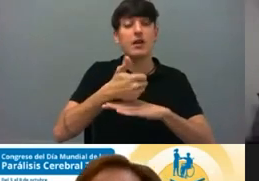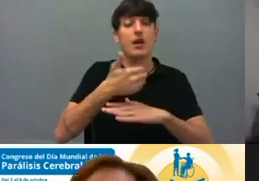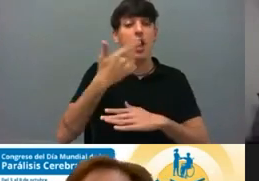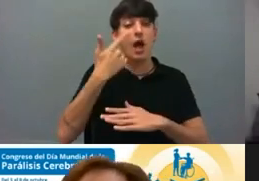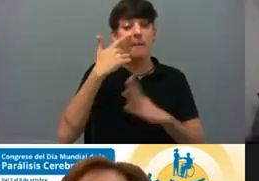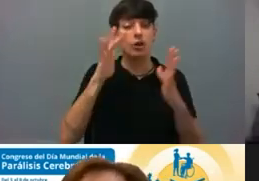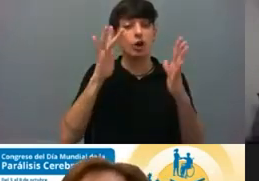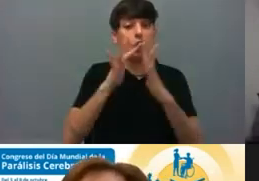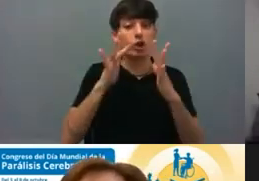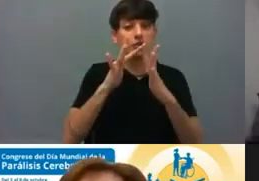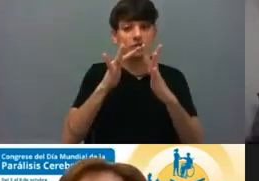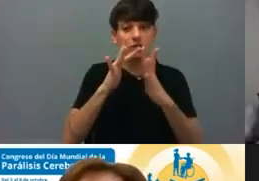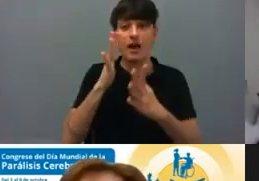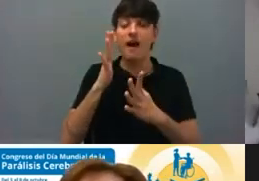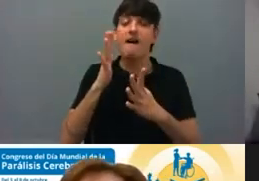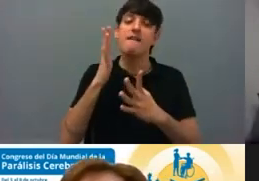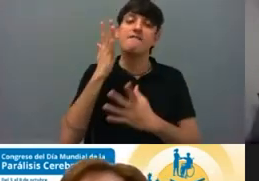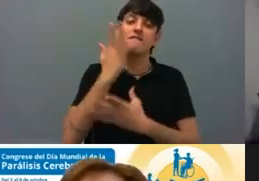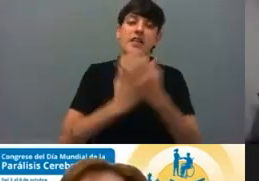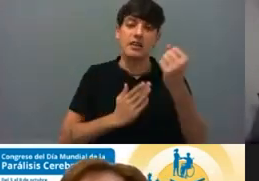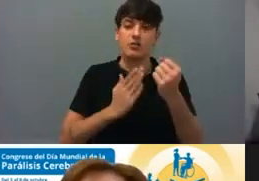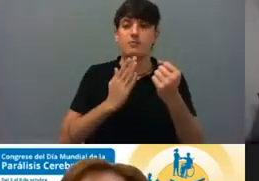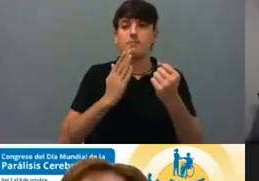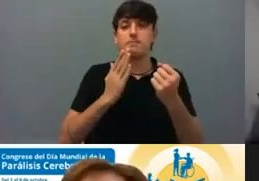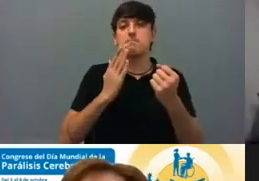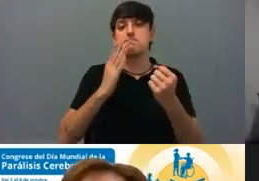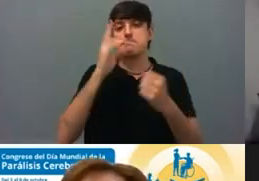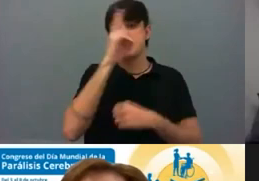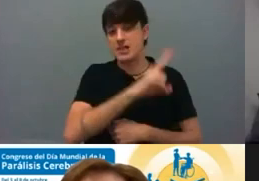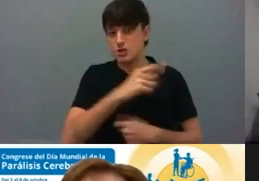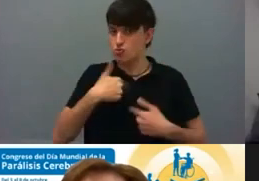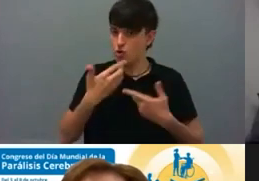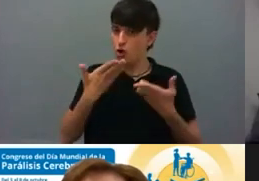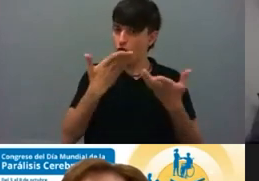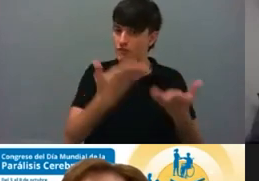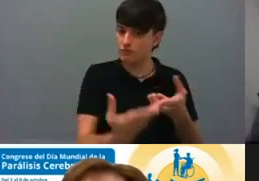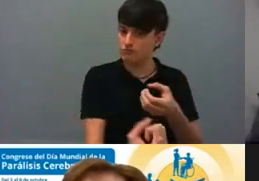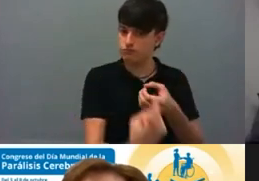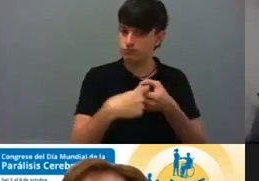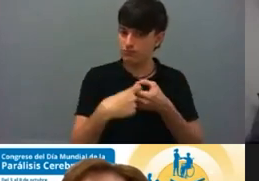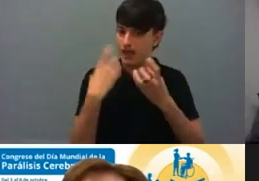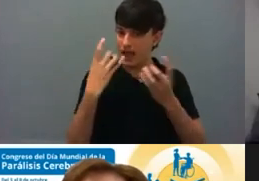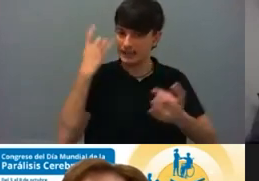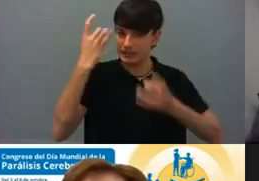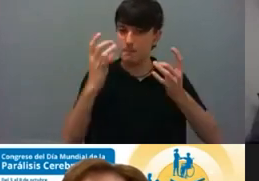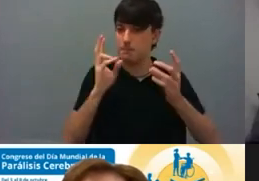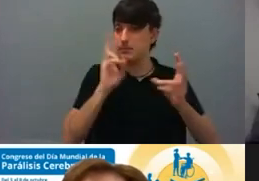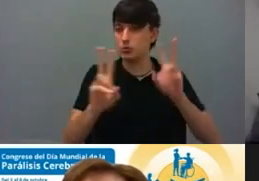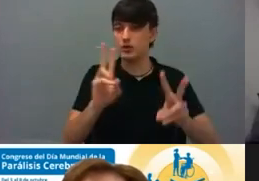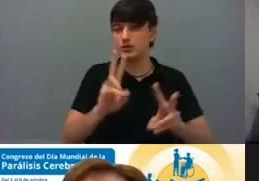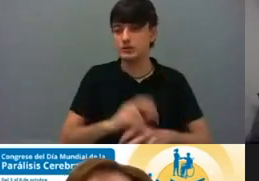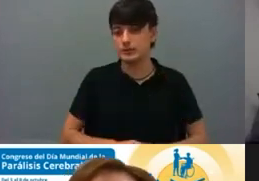con la Federación Madrileña, que desde la que me ofrezco a incorporarte a las actividades virtuales que